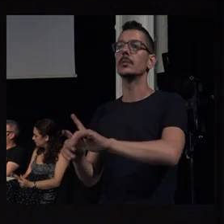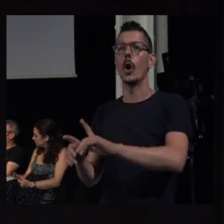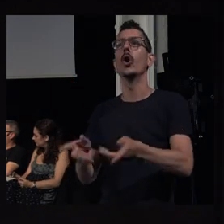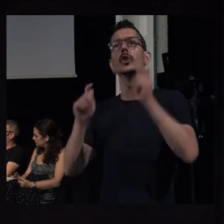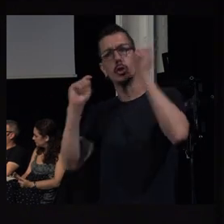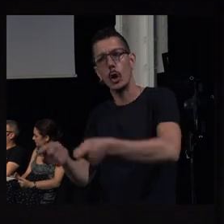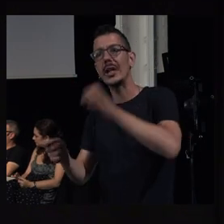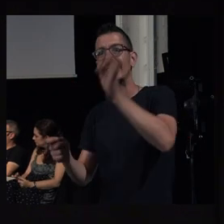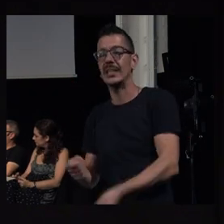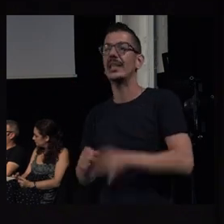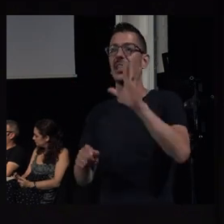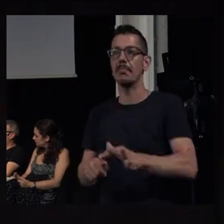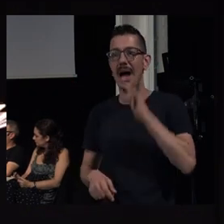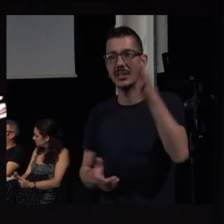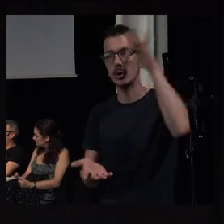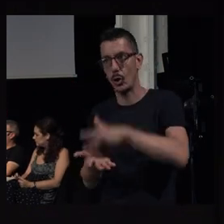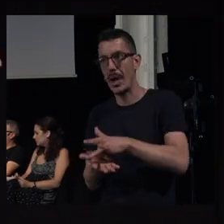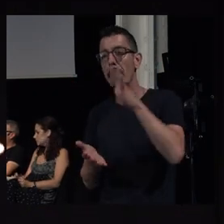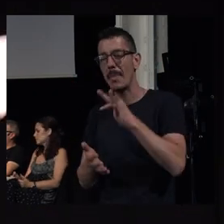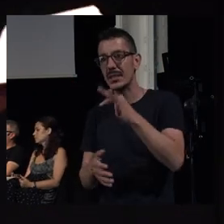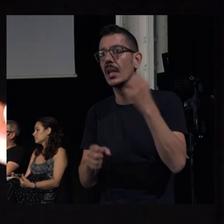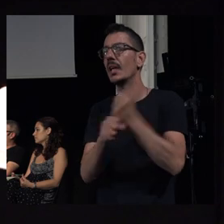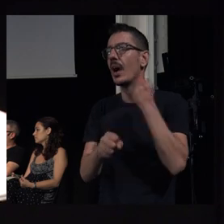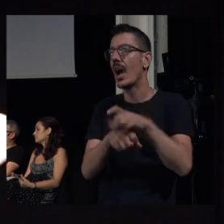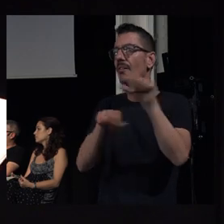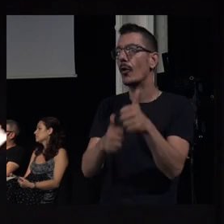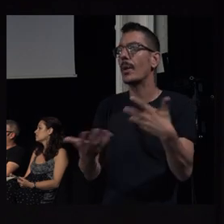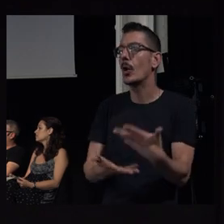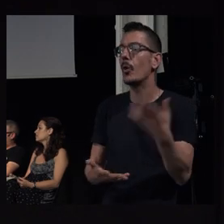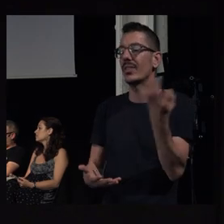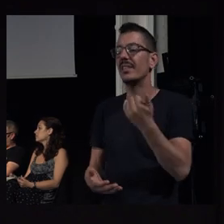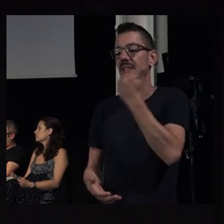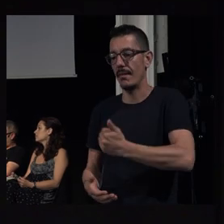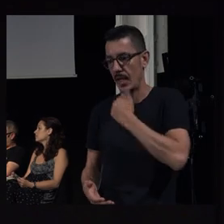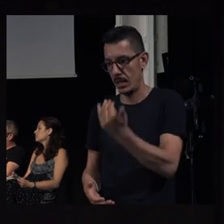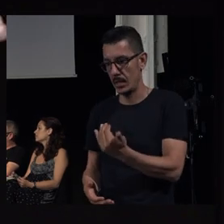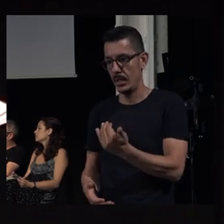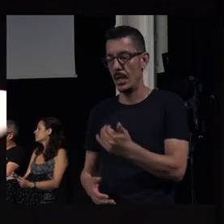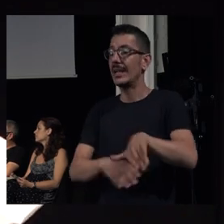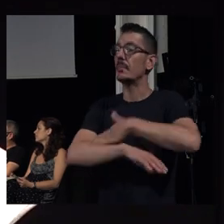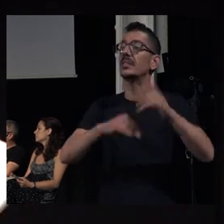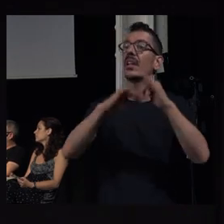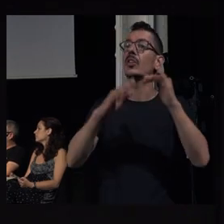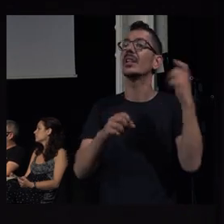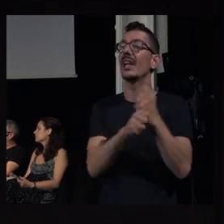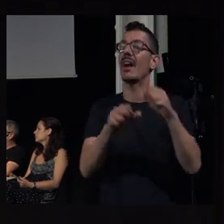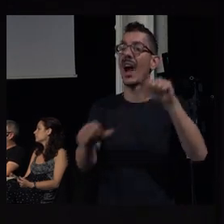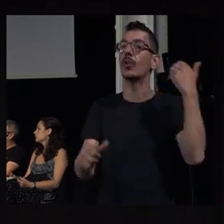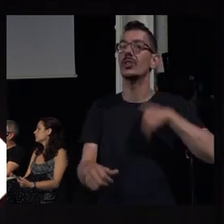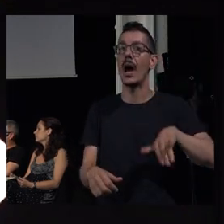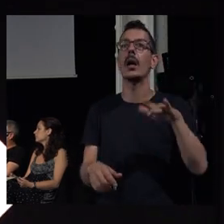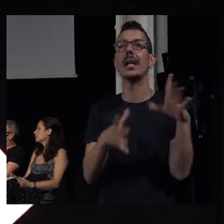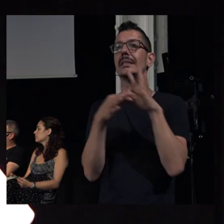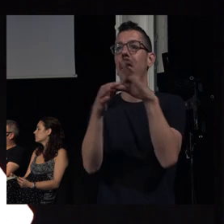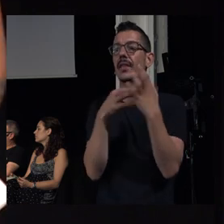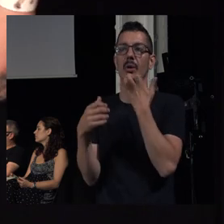trabajamos. Pero dicho esto, también os digo otra cosa. La administración, alguna que haya trabajado, lo sabrá de sobra. Las alianzas. Si de repente la técnica